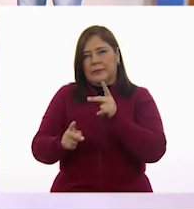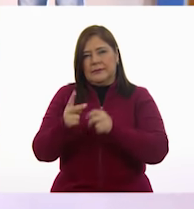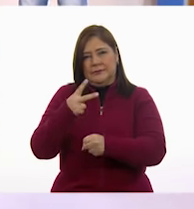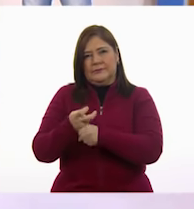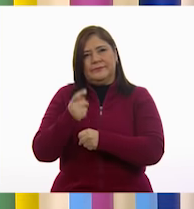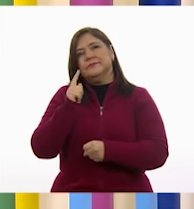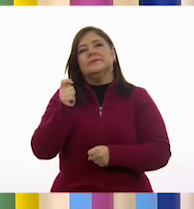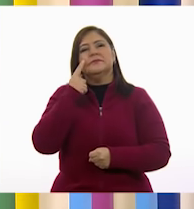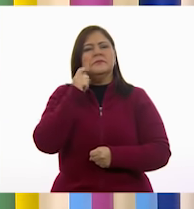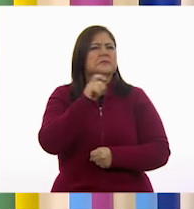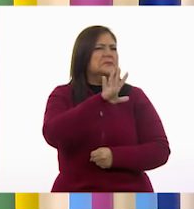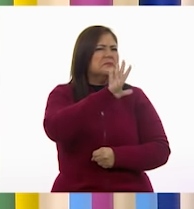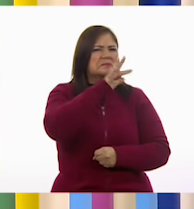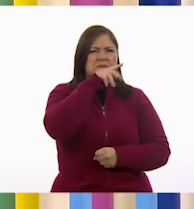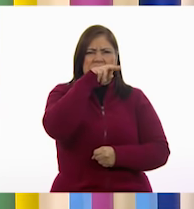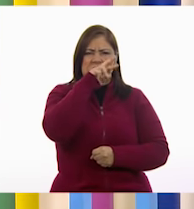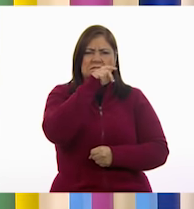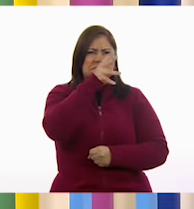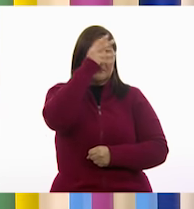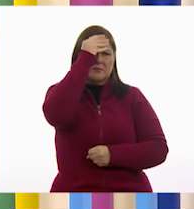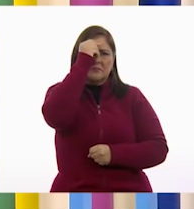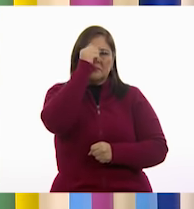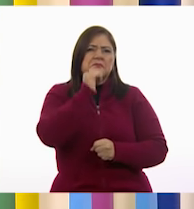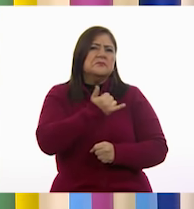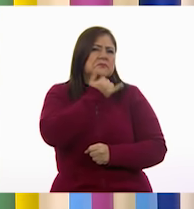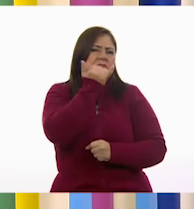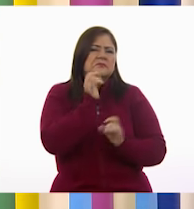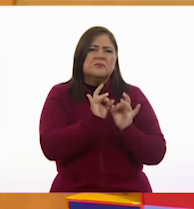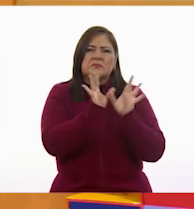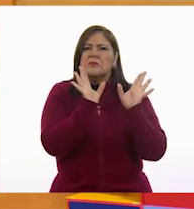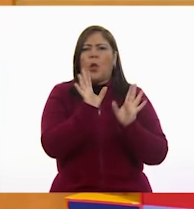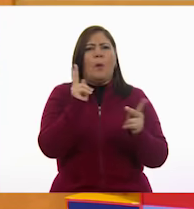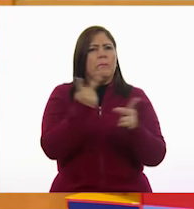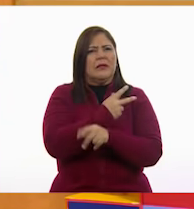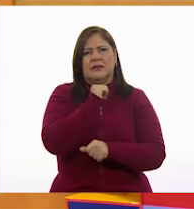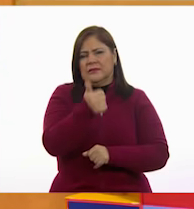estamos aprendiendo. No pasa nada si nos equivocamos. Vamos a intentarlo